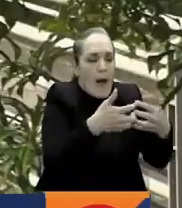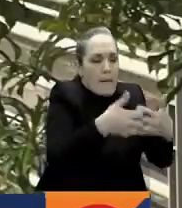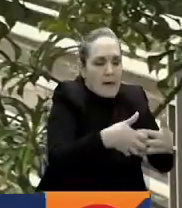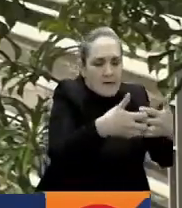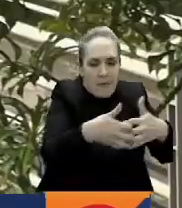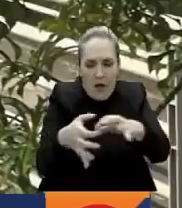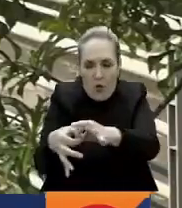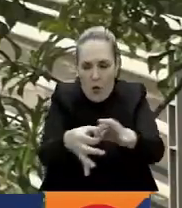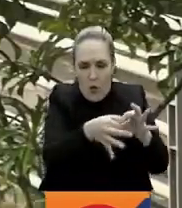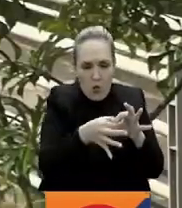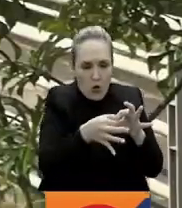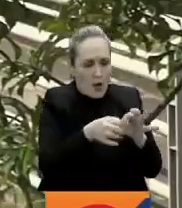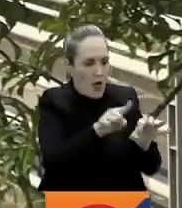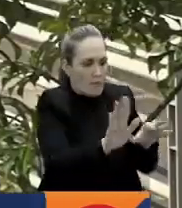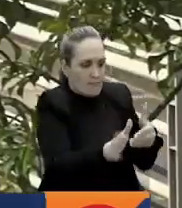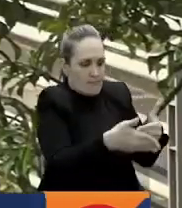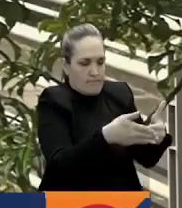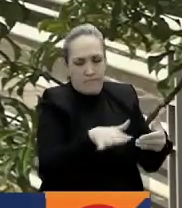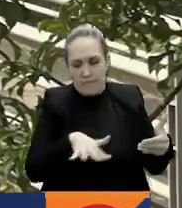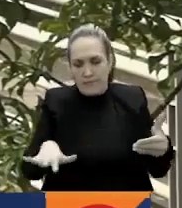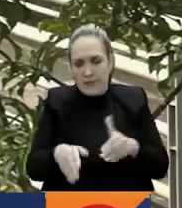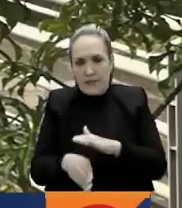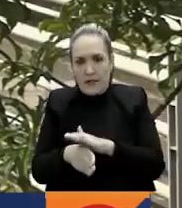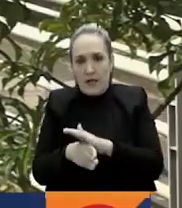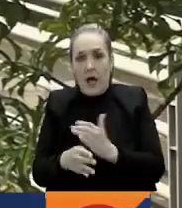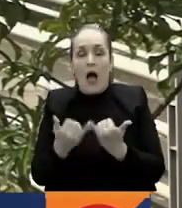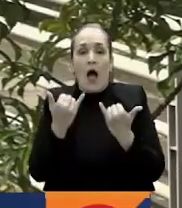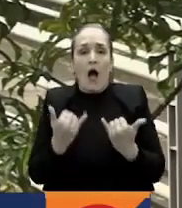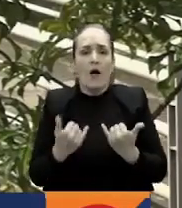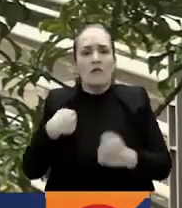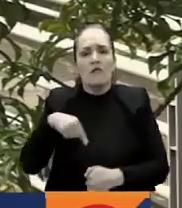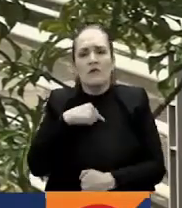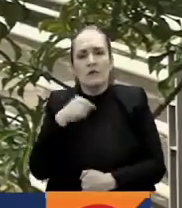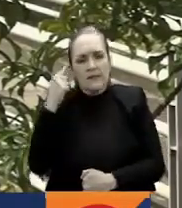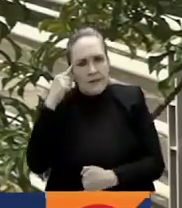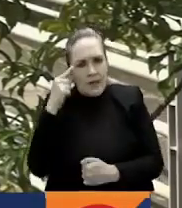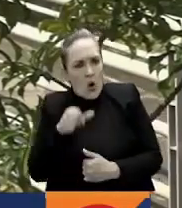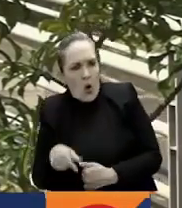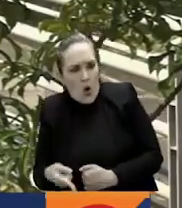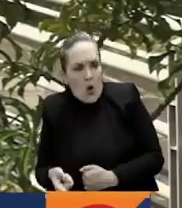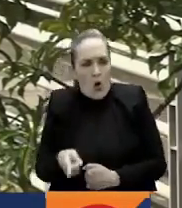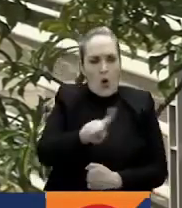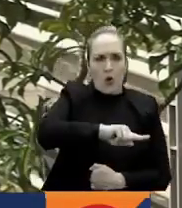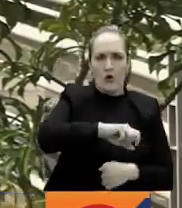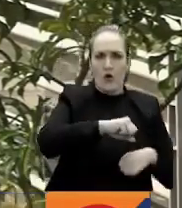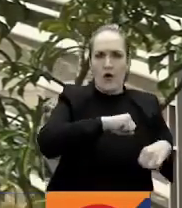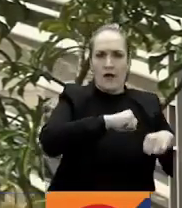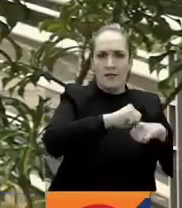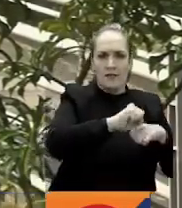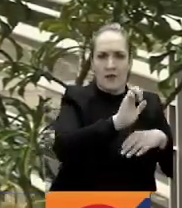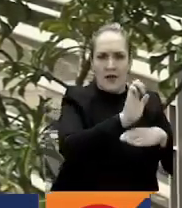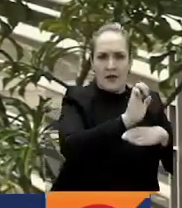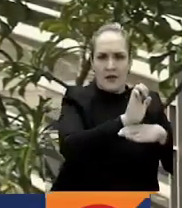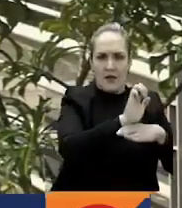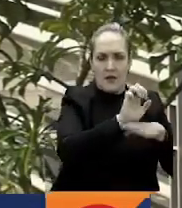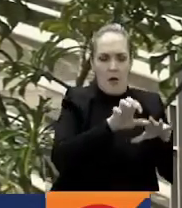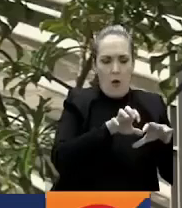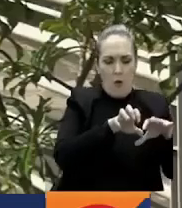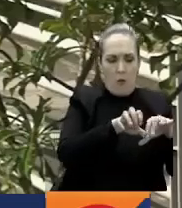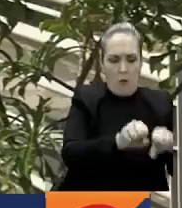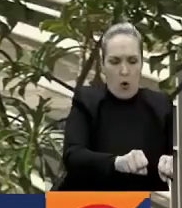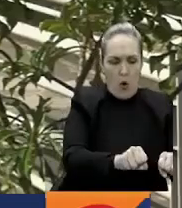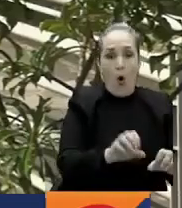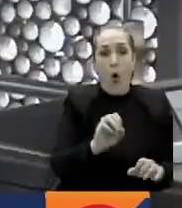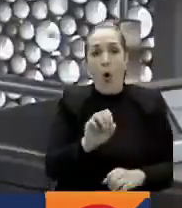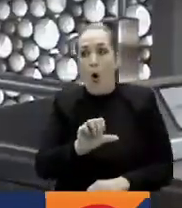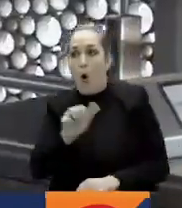el ministerio en estos casos pues es tener otro ente gestor o buscar unos entes competentes que nos ordenen la política pública